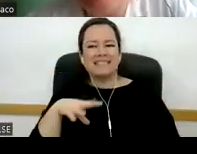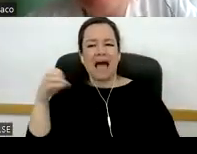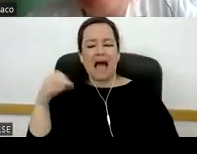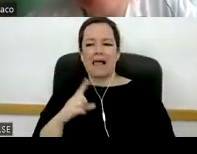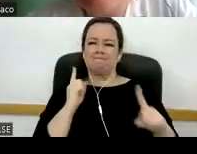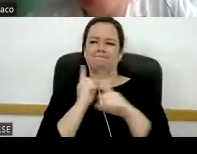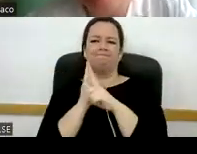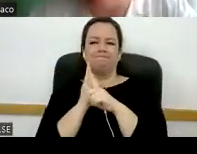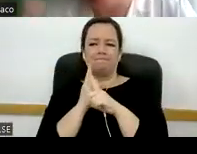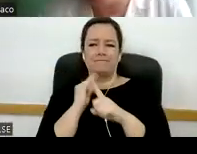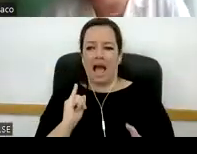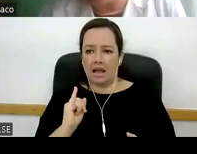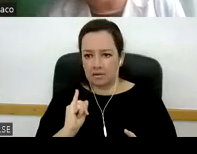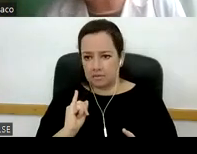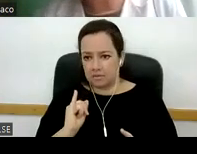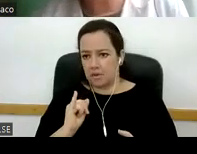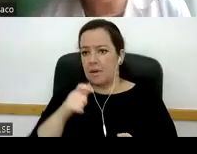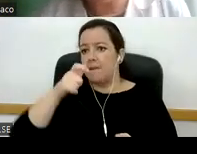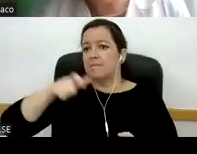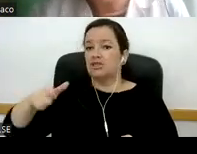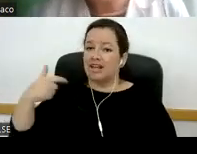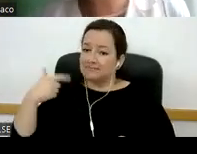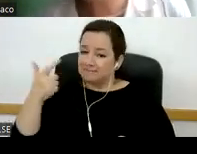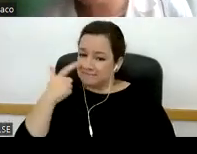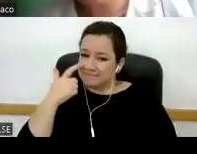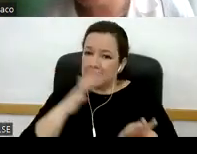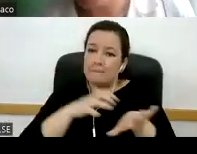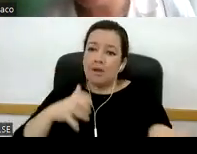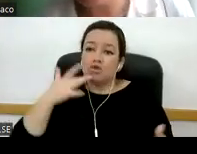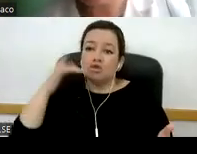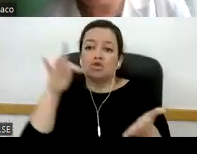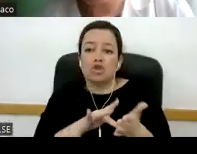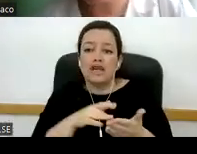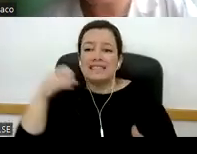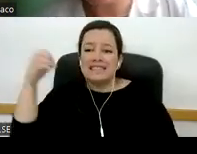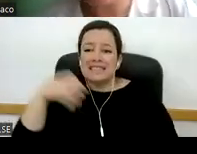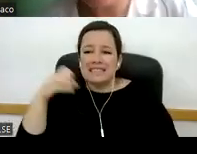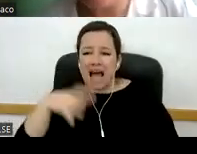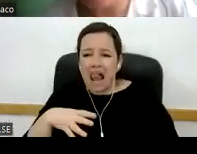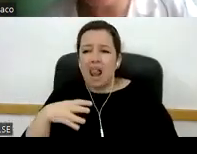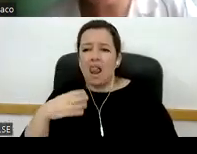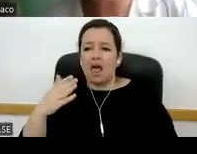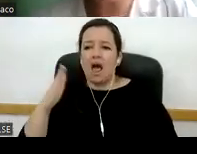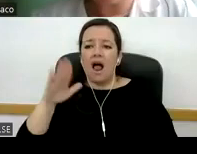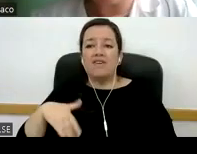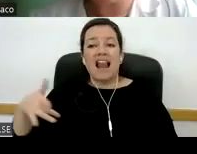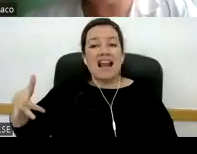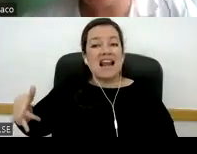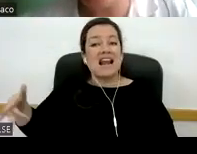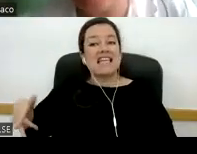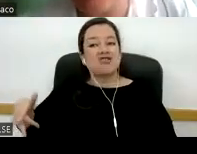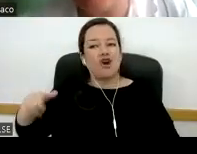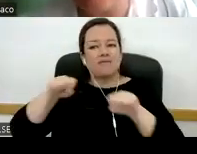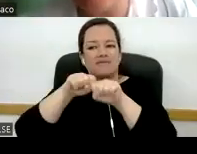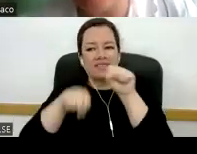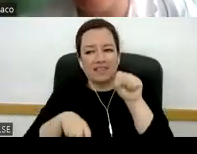mejor se harta, en general, la mayoría de las personas, cuando tomamos sal, acaba afectándonos sobre el riñón y por lo tanto acaba afectándonos